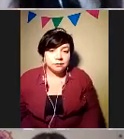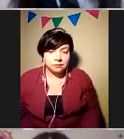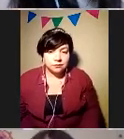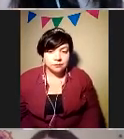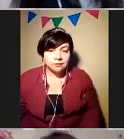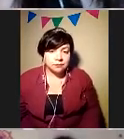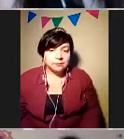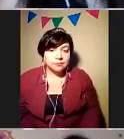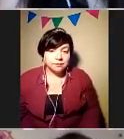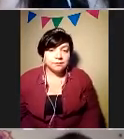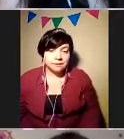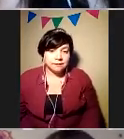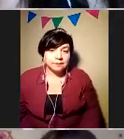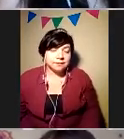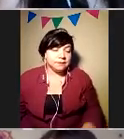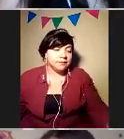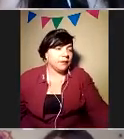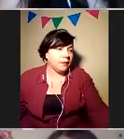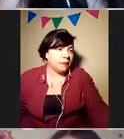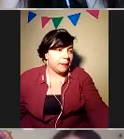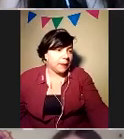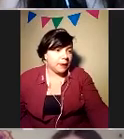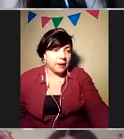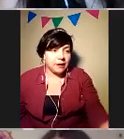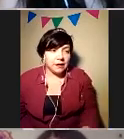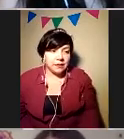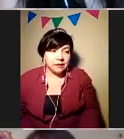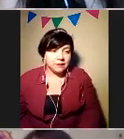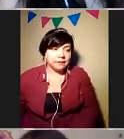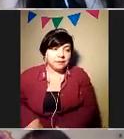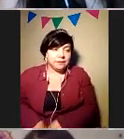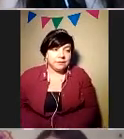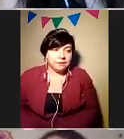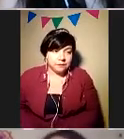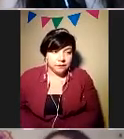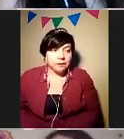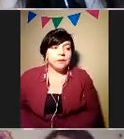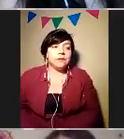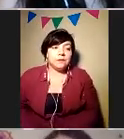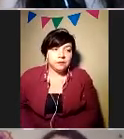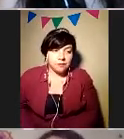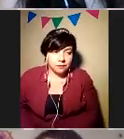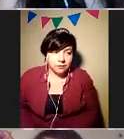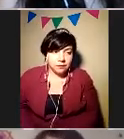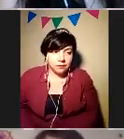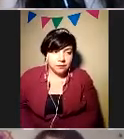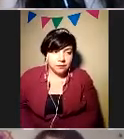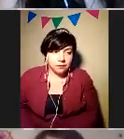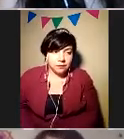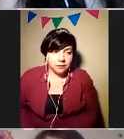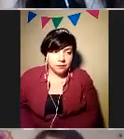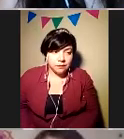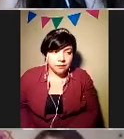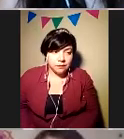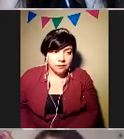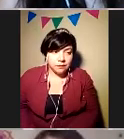contra lo no pido. Pero vivimos lamentablemente en la economía lineal, que sí, todo llega a un basurero y todo se